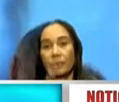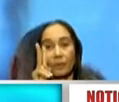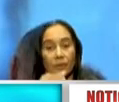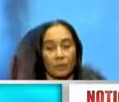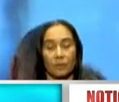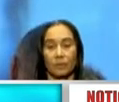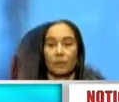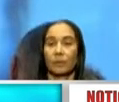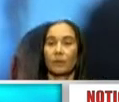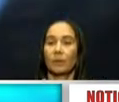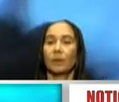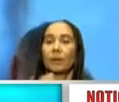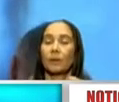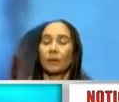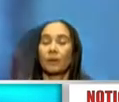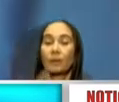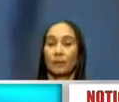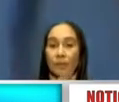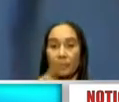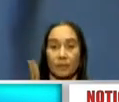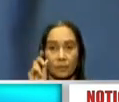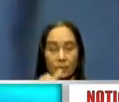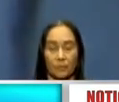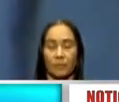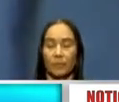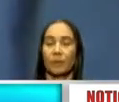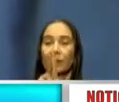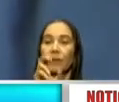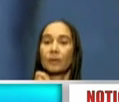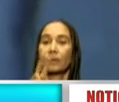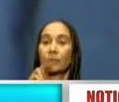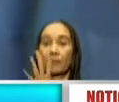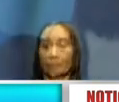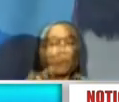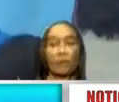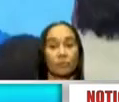2 millones de cruceristas. En el año 2022 fueron